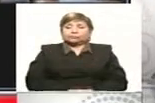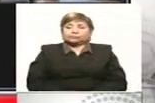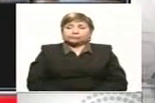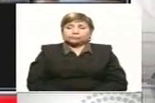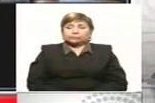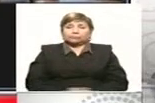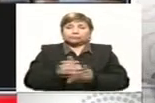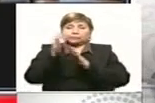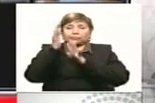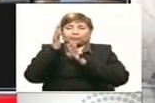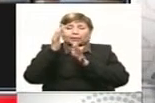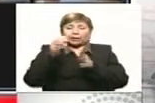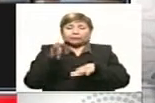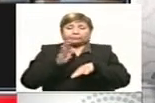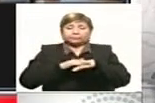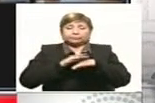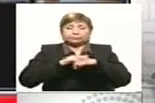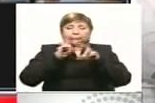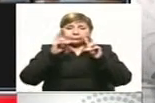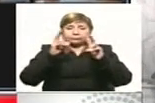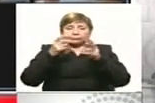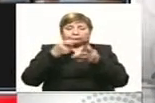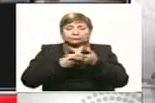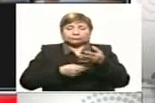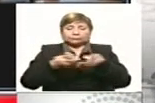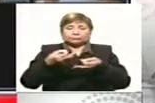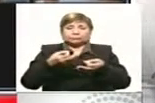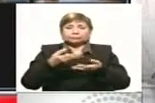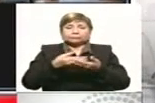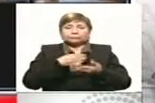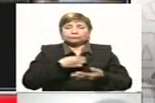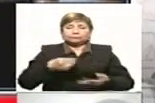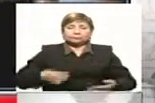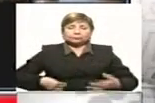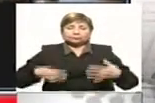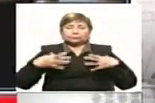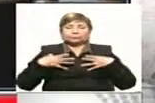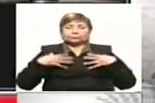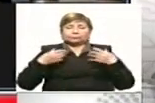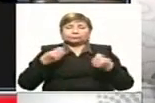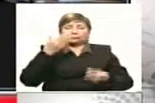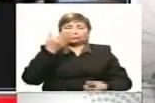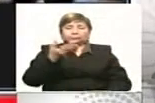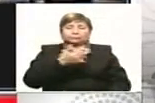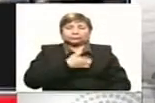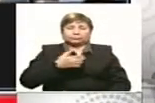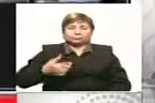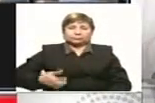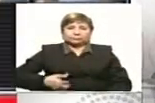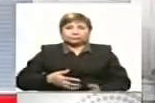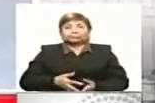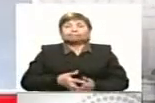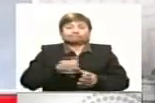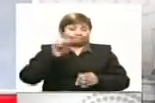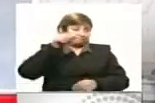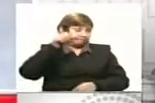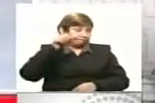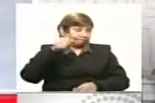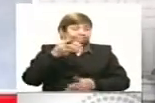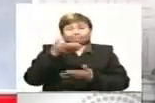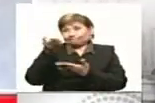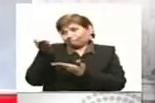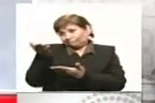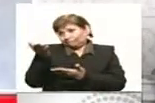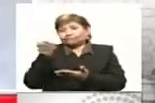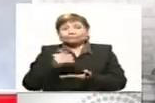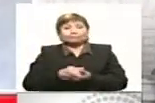la exposición sobre los temas presupuestarios que competen al Ministerio de Salud, señor presidente. Sí, señor ministro,